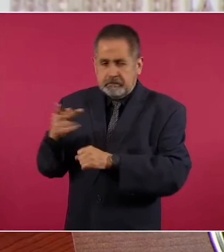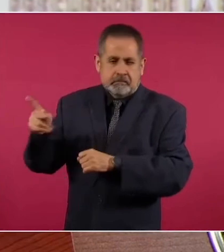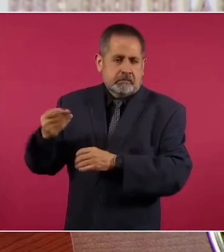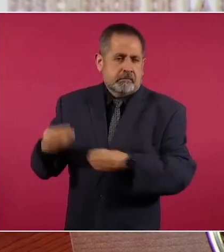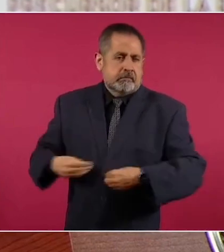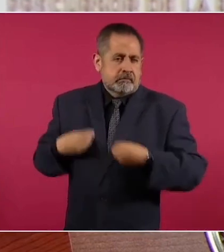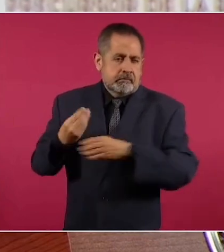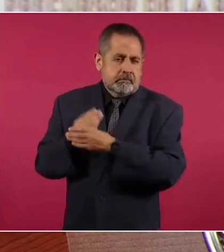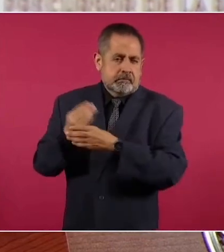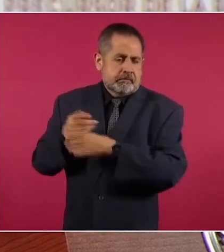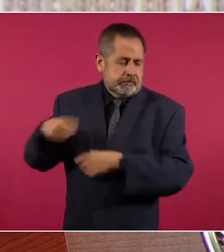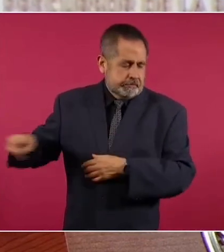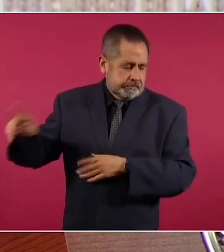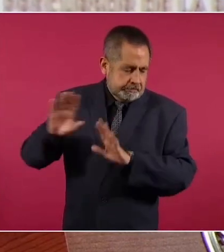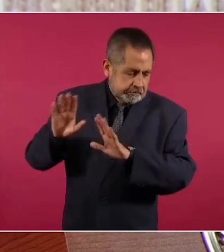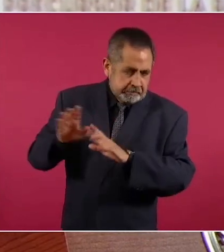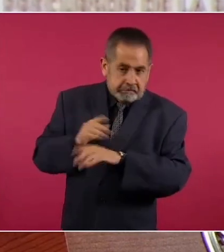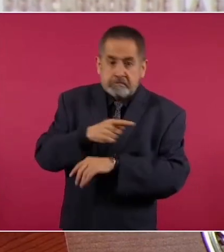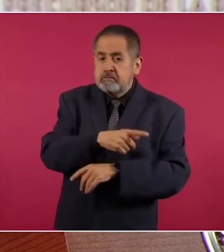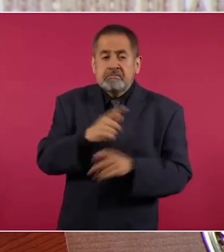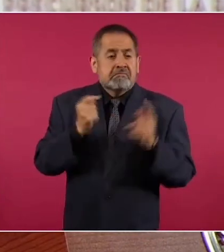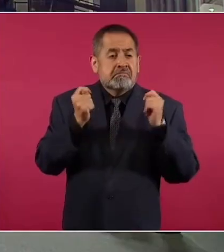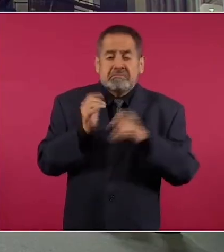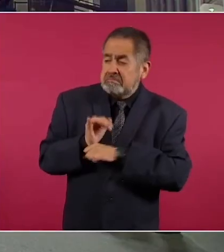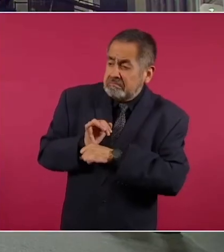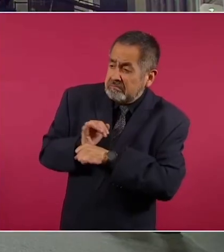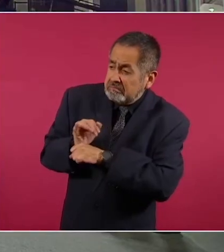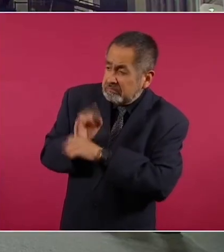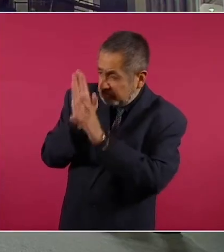privada de las gentes.